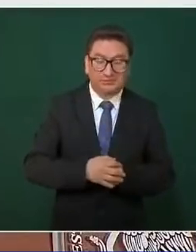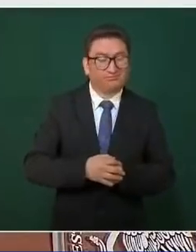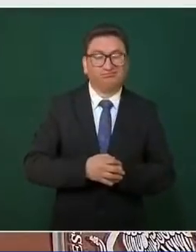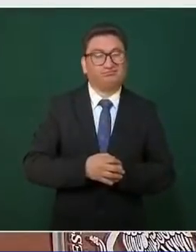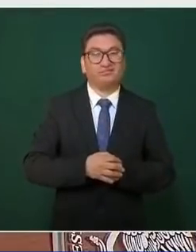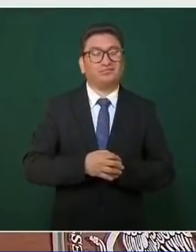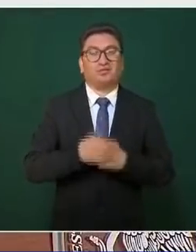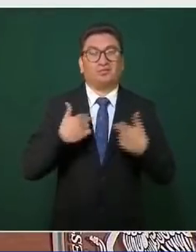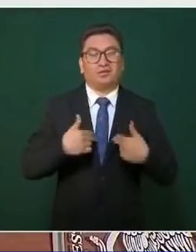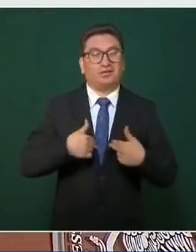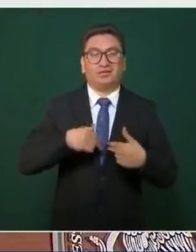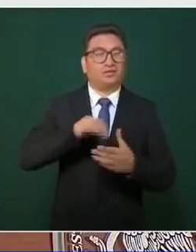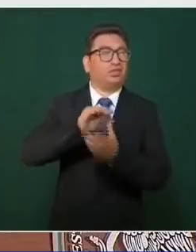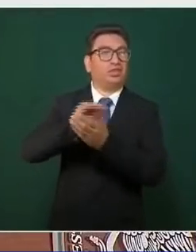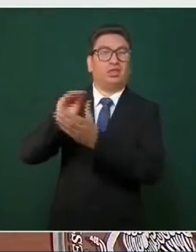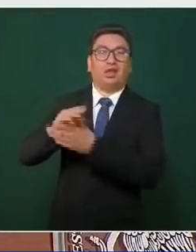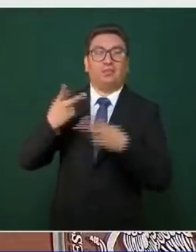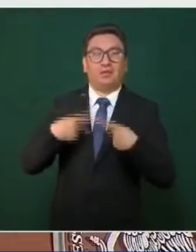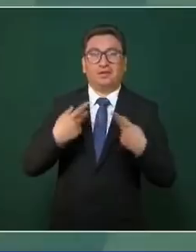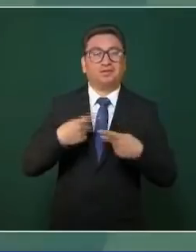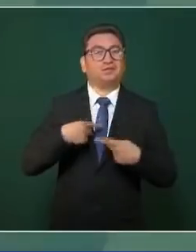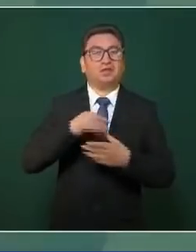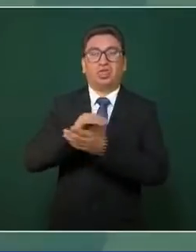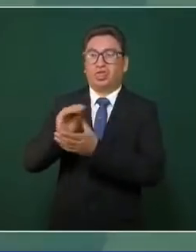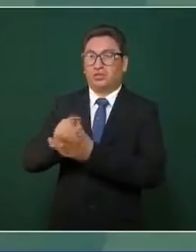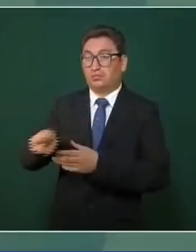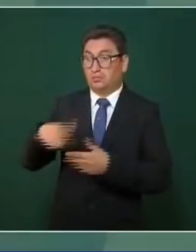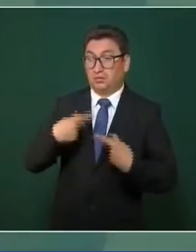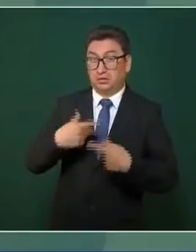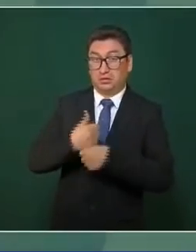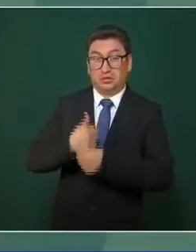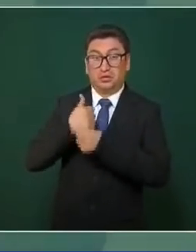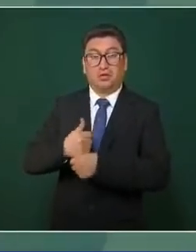inhumano, dándole la espalda al que sufre,